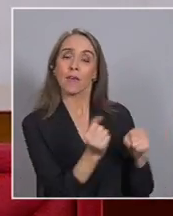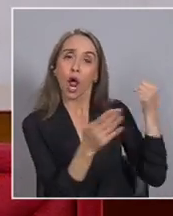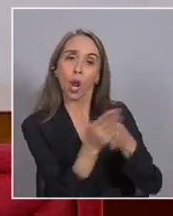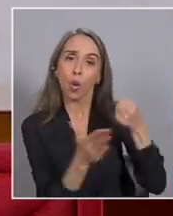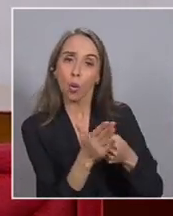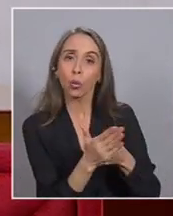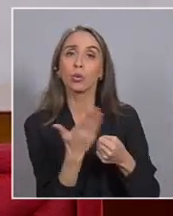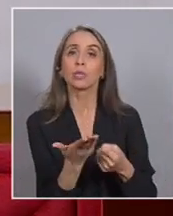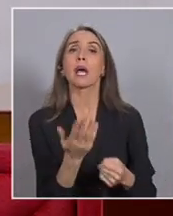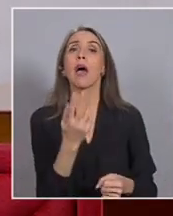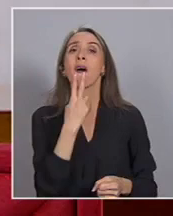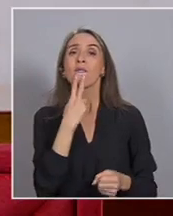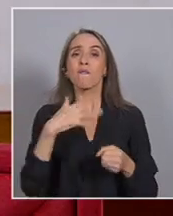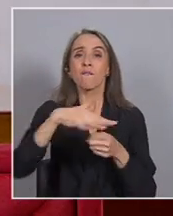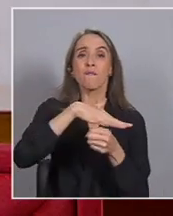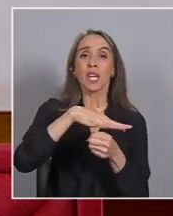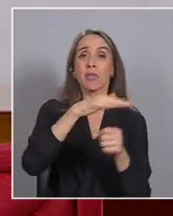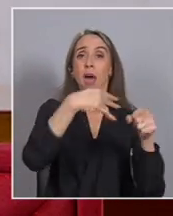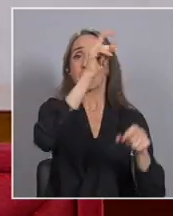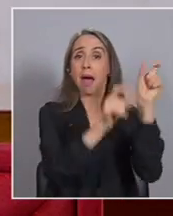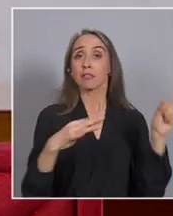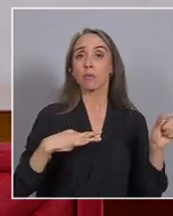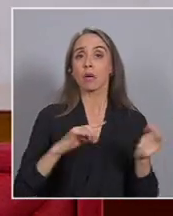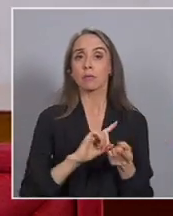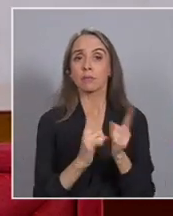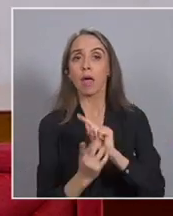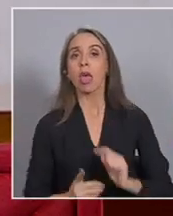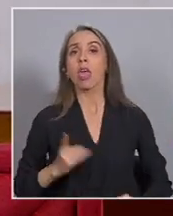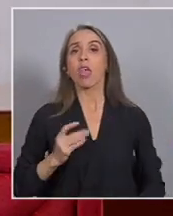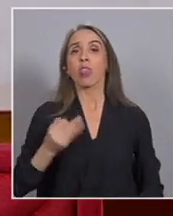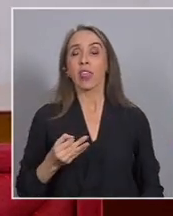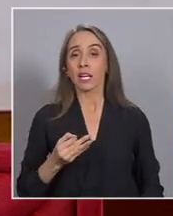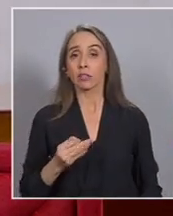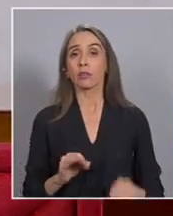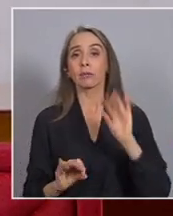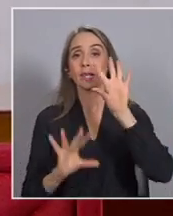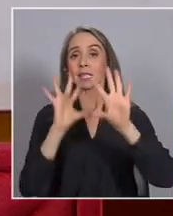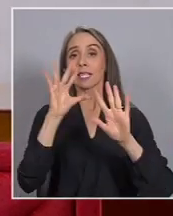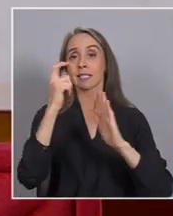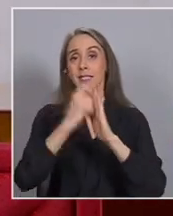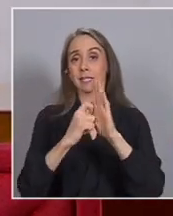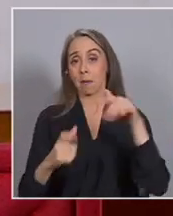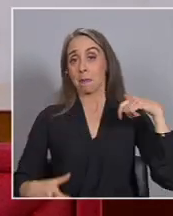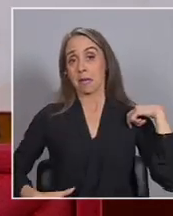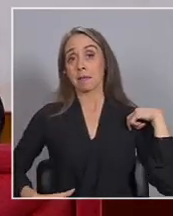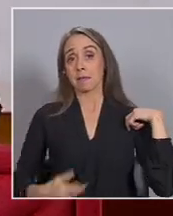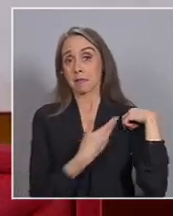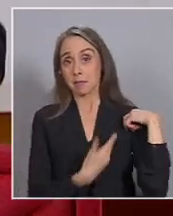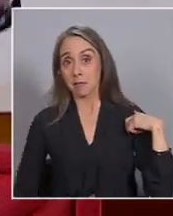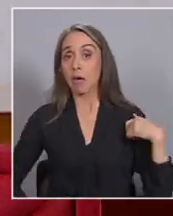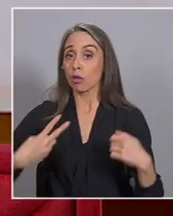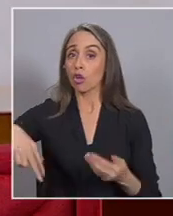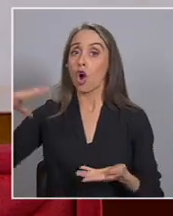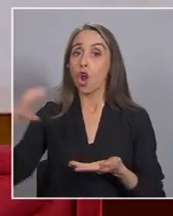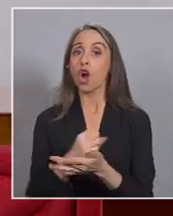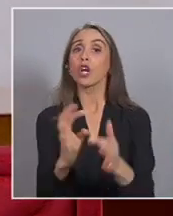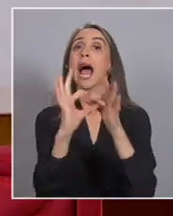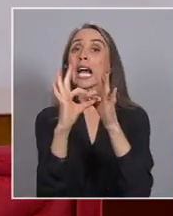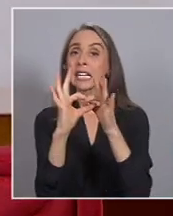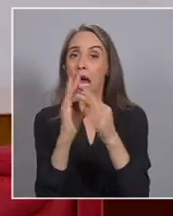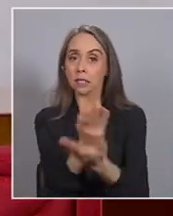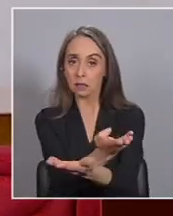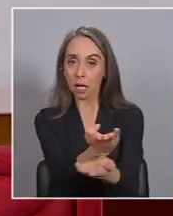dignidad las condiciones de vida de la mayoría del pueblo. En solo 15 meses logramos, gracias